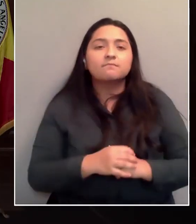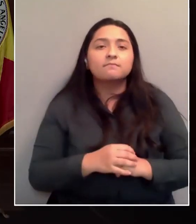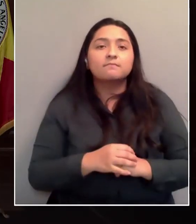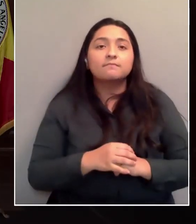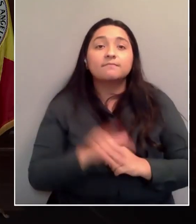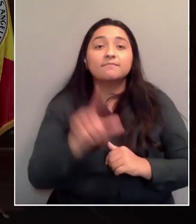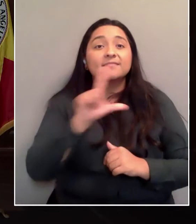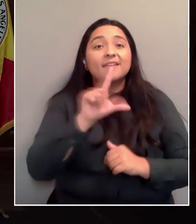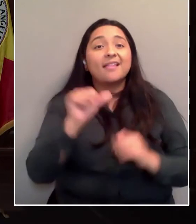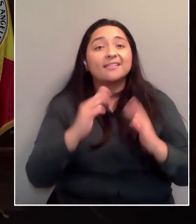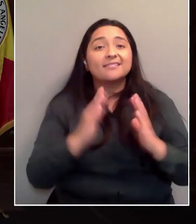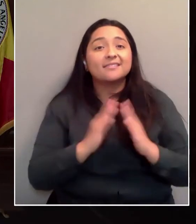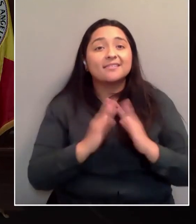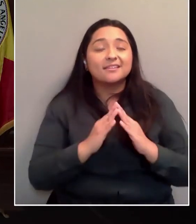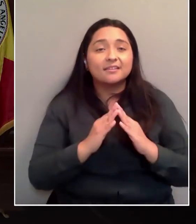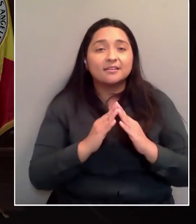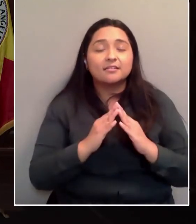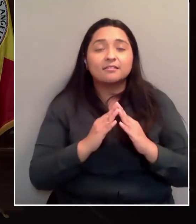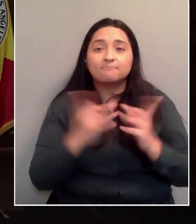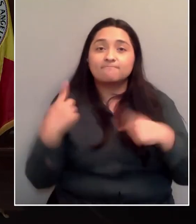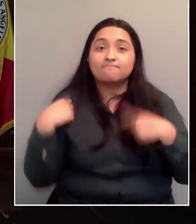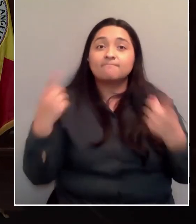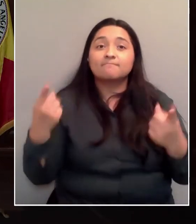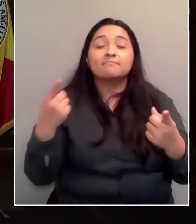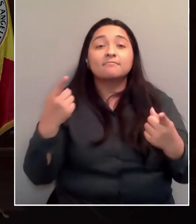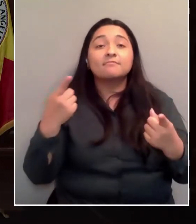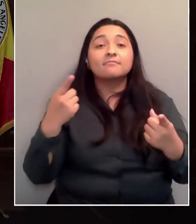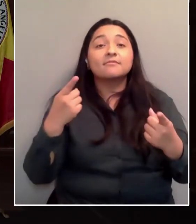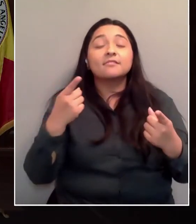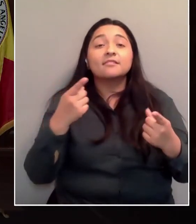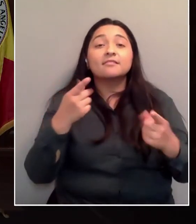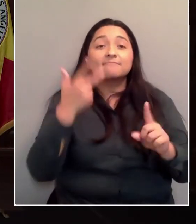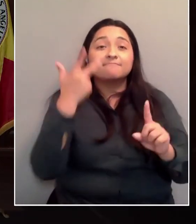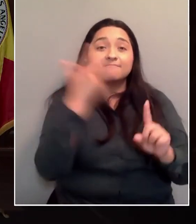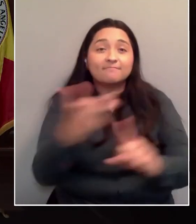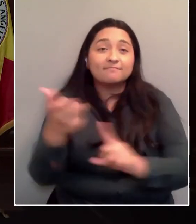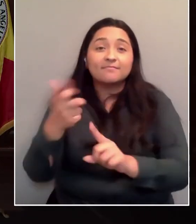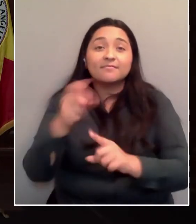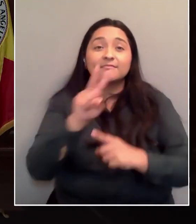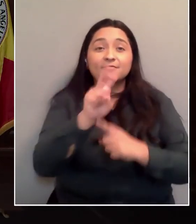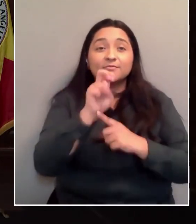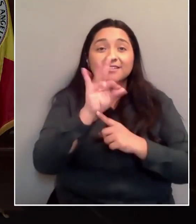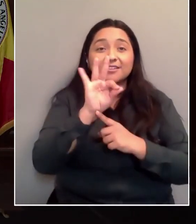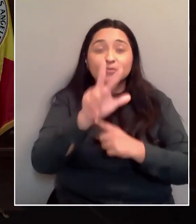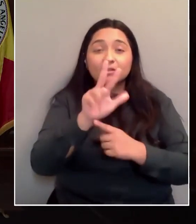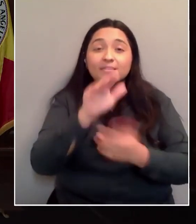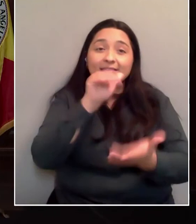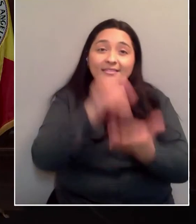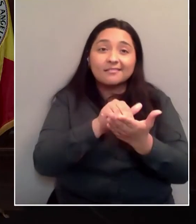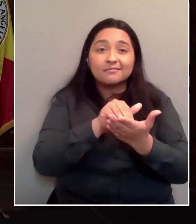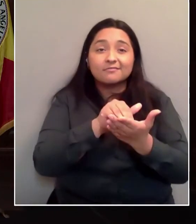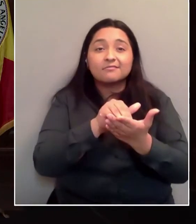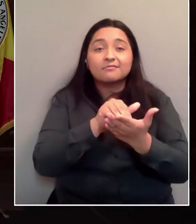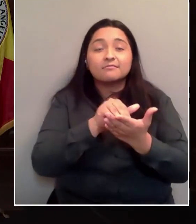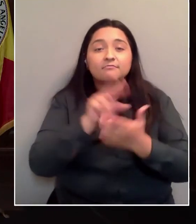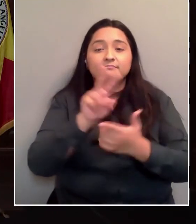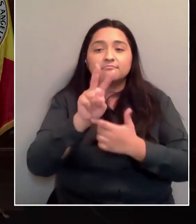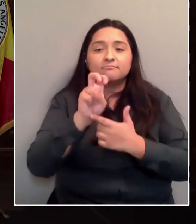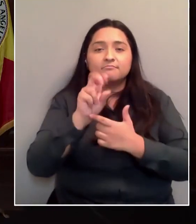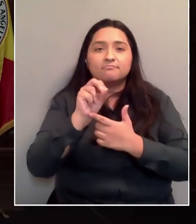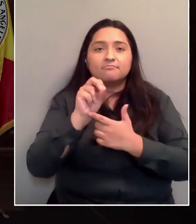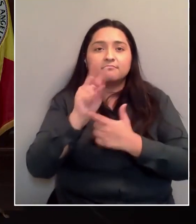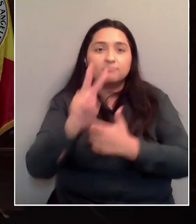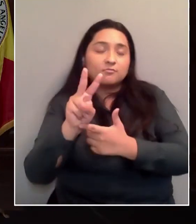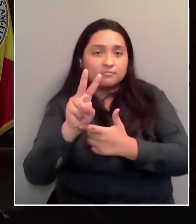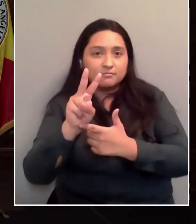ha administrado 293,252 vacunas en nuestros cinco